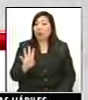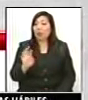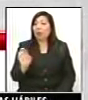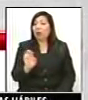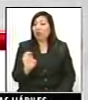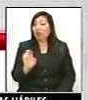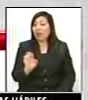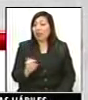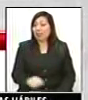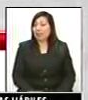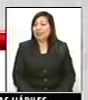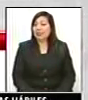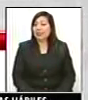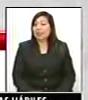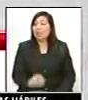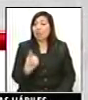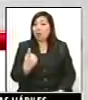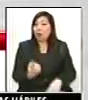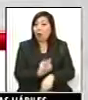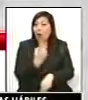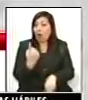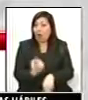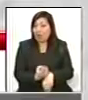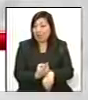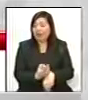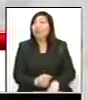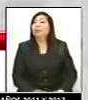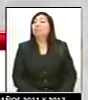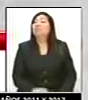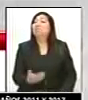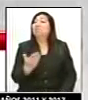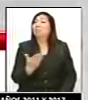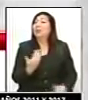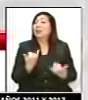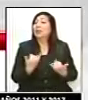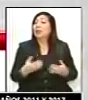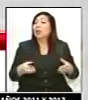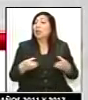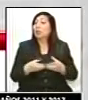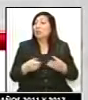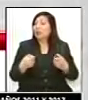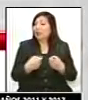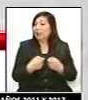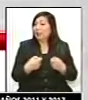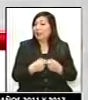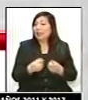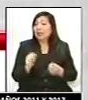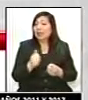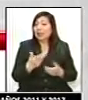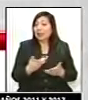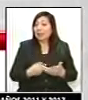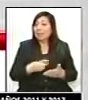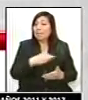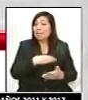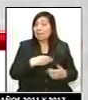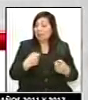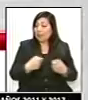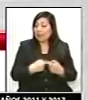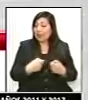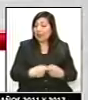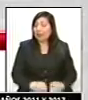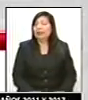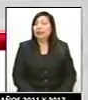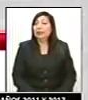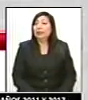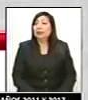$55.39 por megawatt por hora. De la información solicitada por esta comisión a Electroperú S.A. y al Ministerio de Energía y Minas,